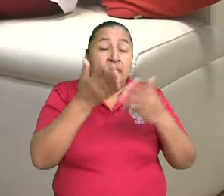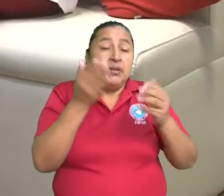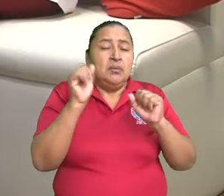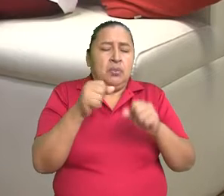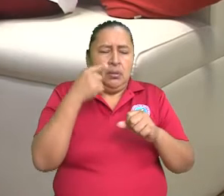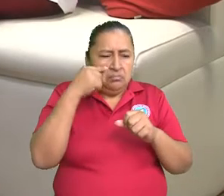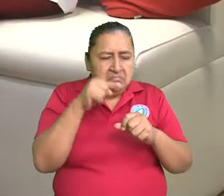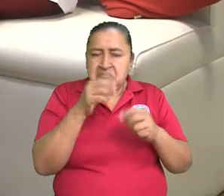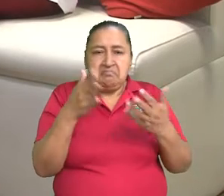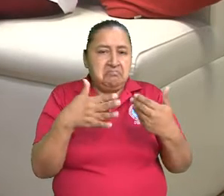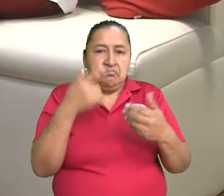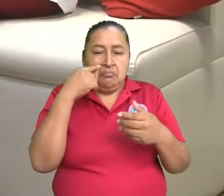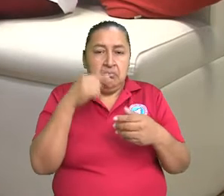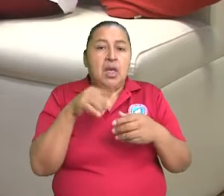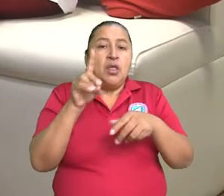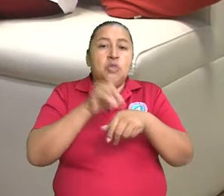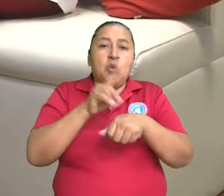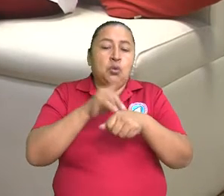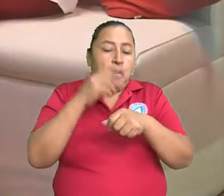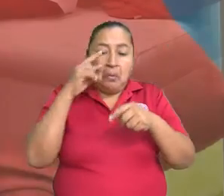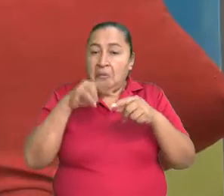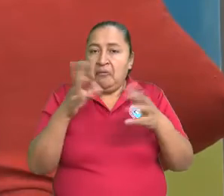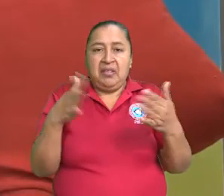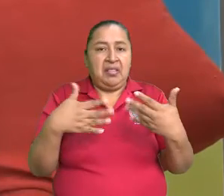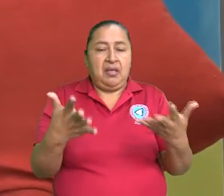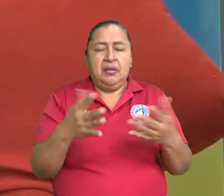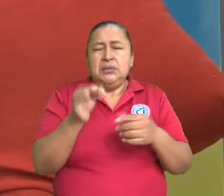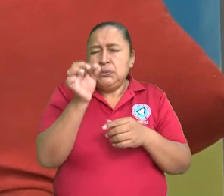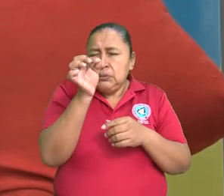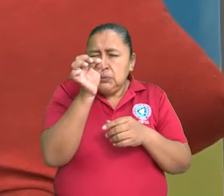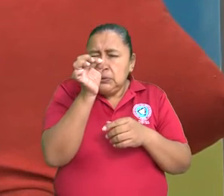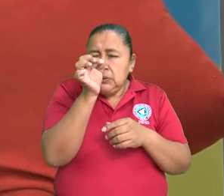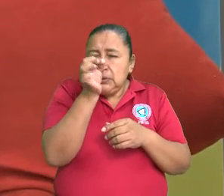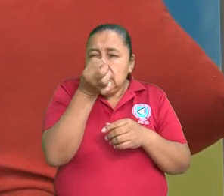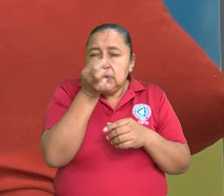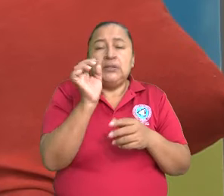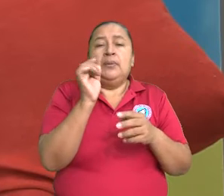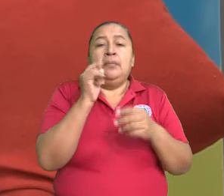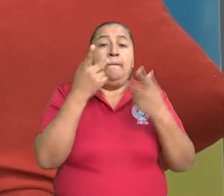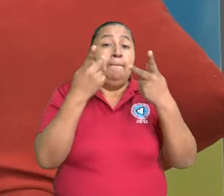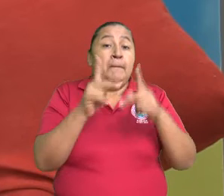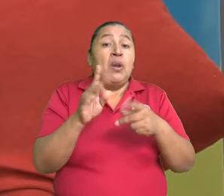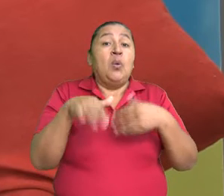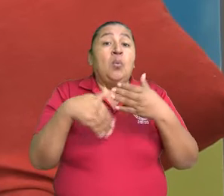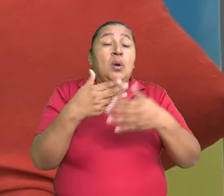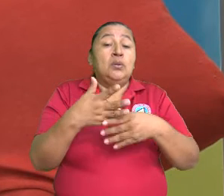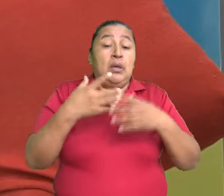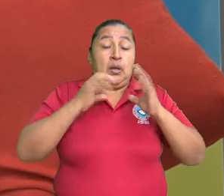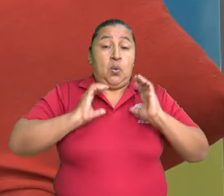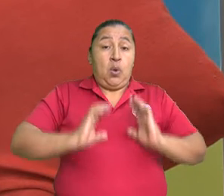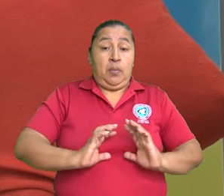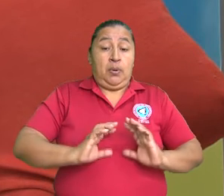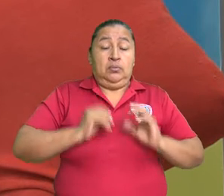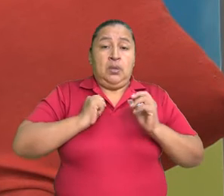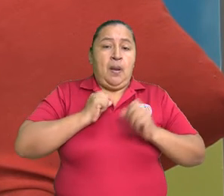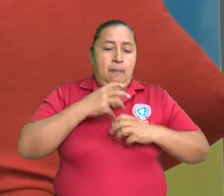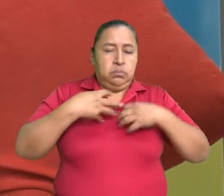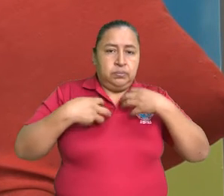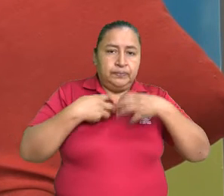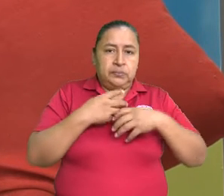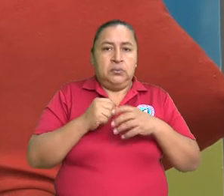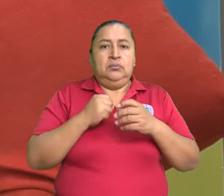ser desapercibida por el médico y por la paciente. Mm. Pequeñitas, muy minuciositas, pero cuando el sistema inmunológico de la persona está